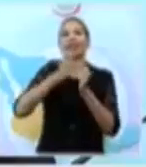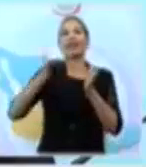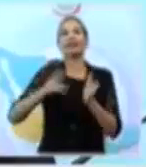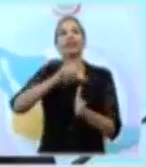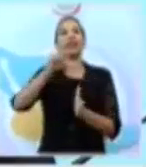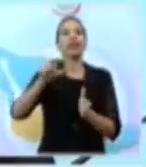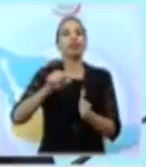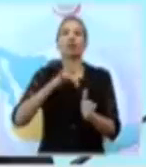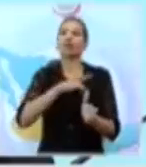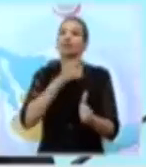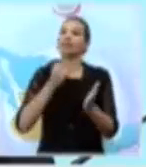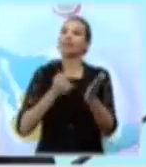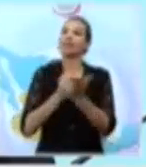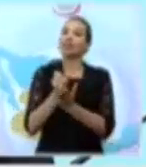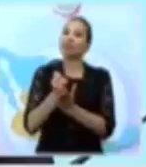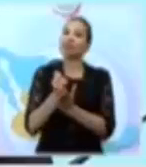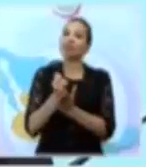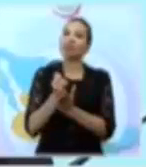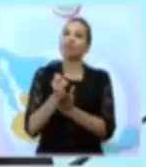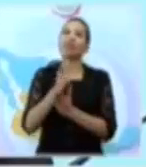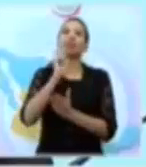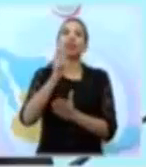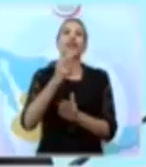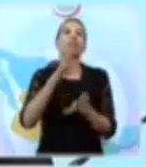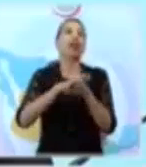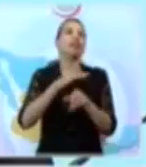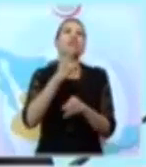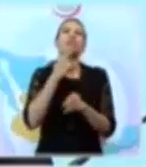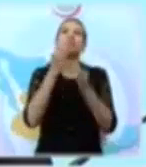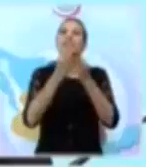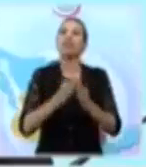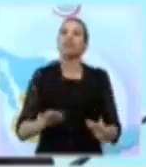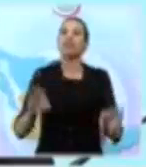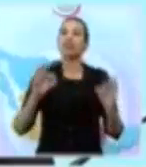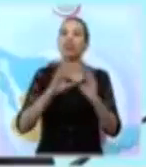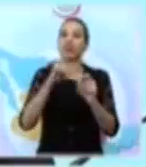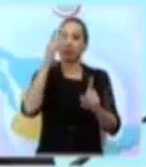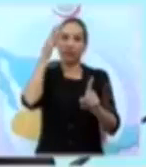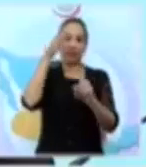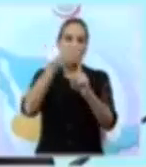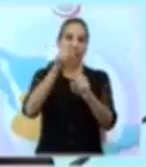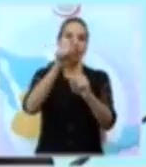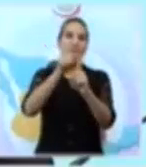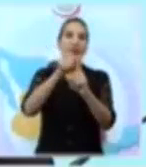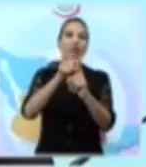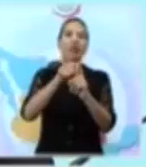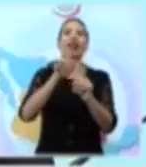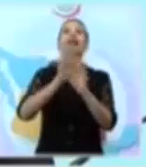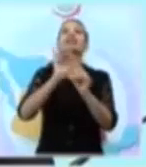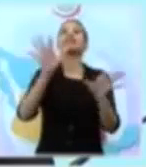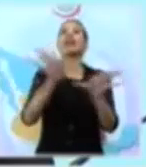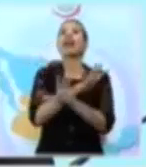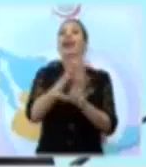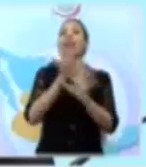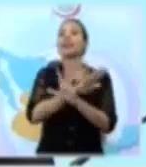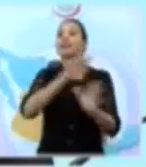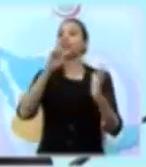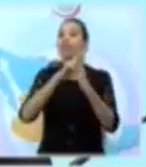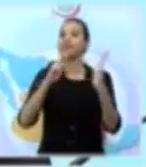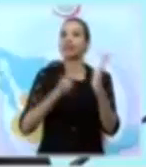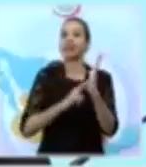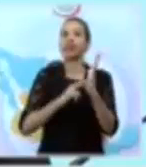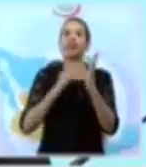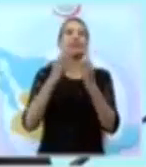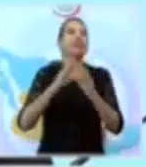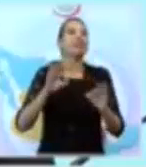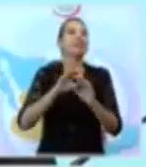en la determinación de nuestras prioridades, el enfoque de nuestras políticas y el